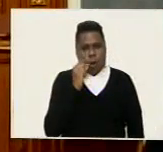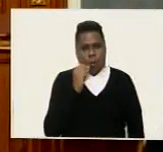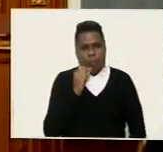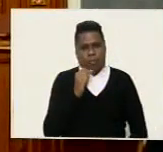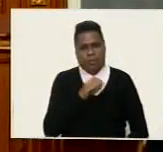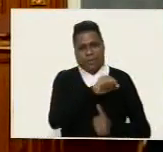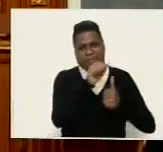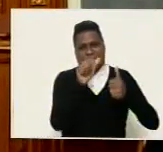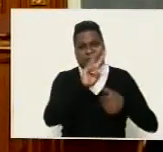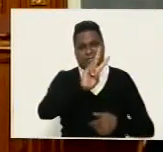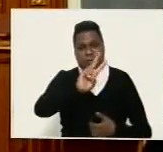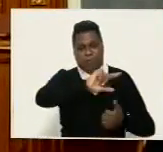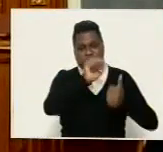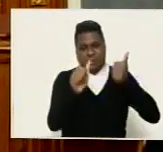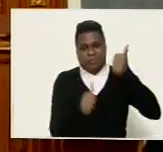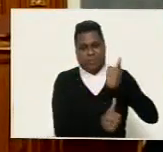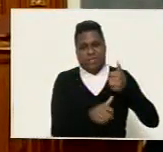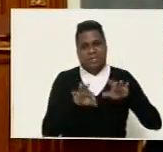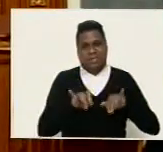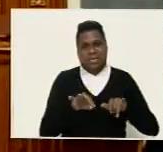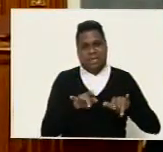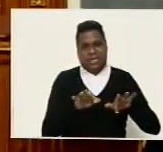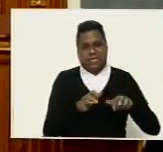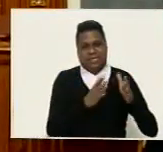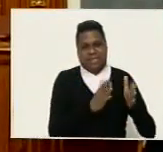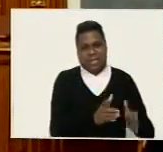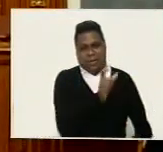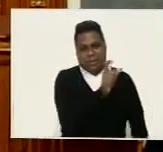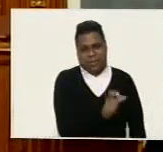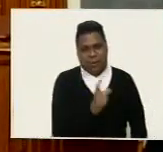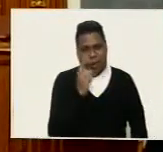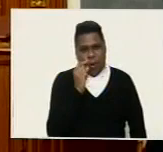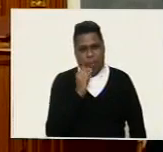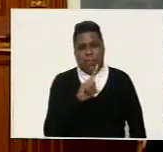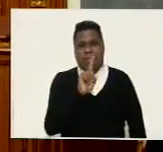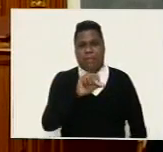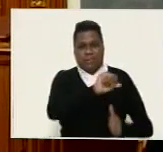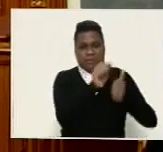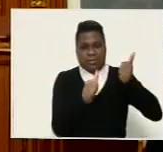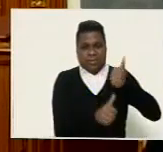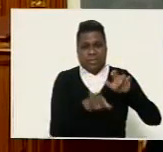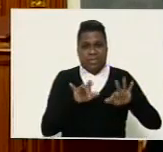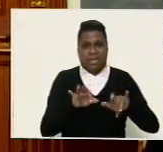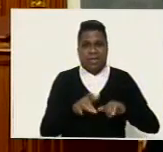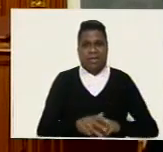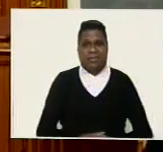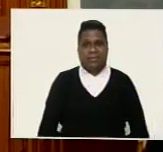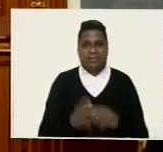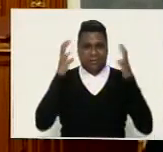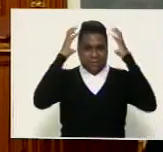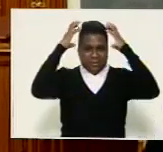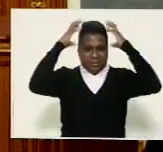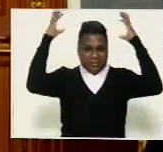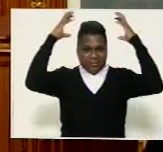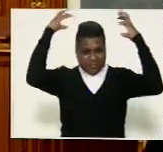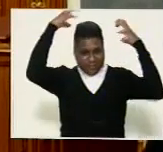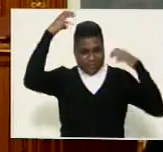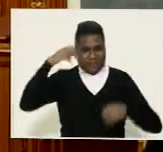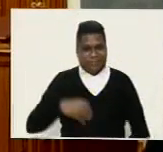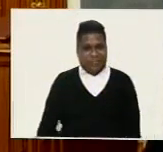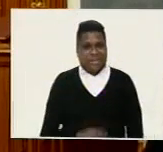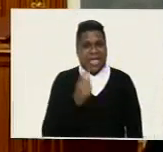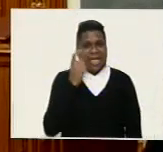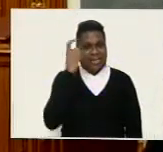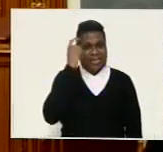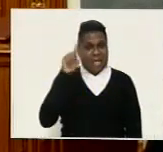vicepresidente, a nuestro secretario, el compañero Fidel Vázquez, y a nuestra subsecretaria, Carolis Pérez. Fíjense, hermano, nosotros el día de